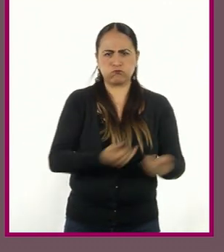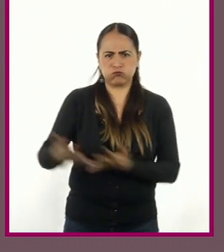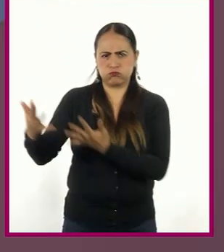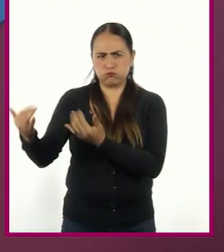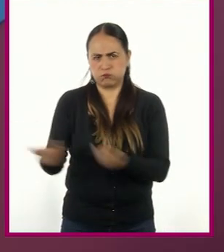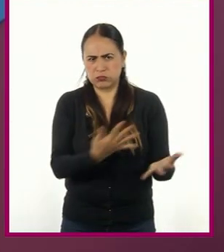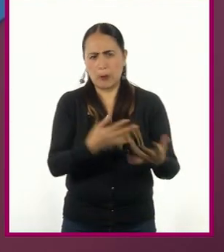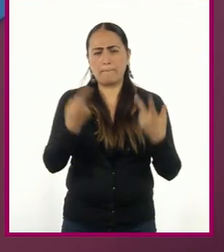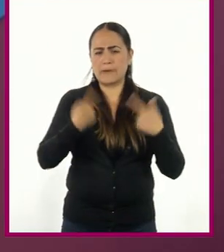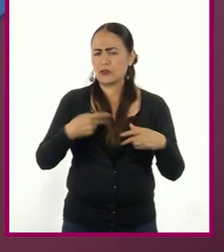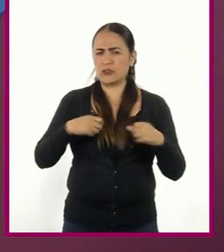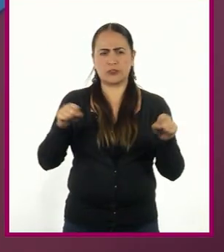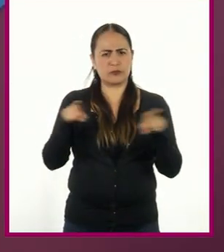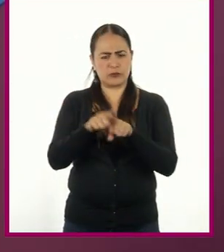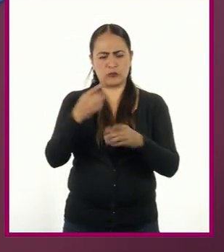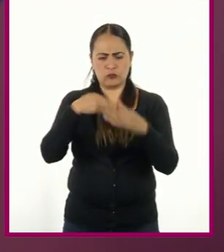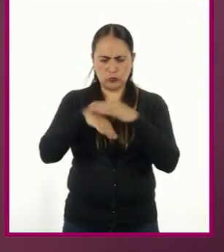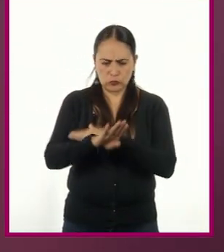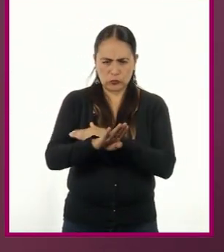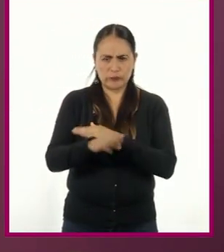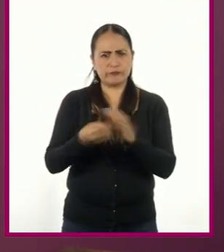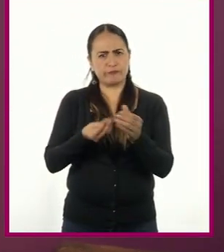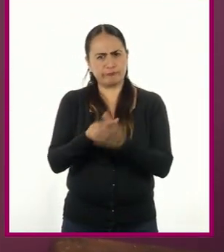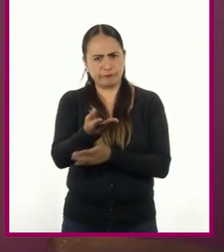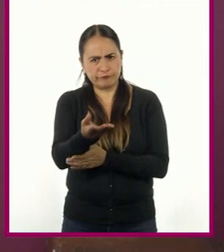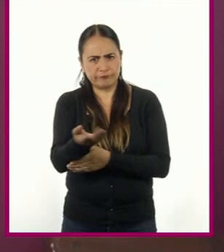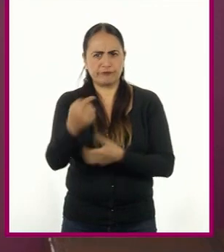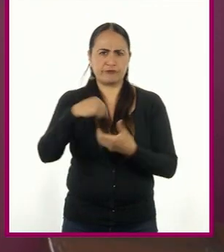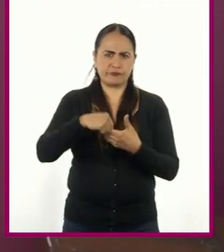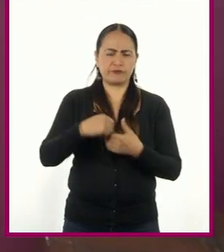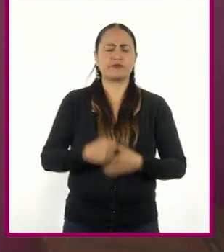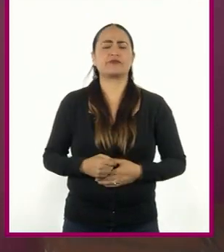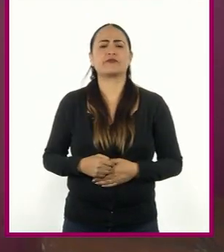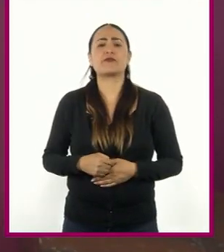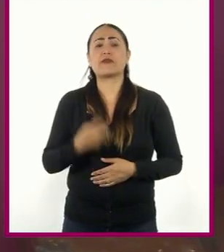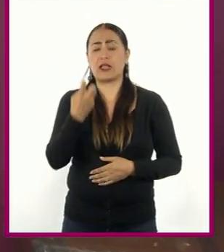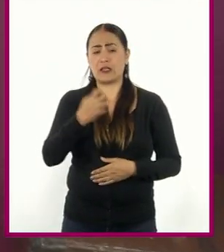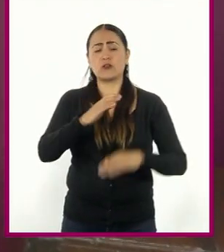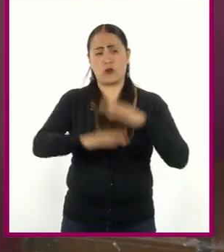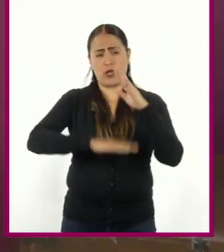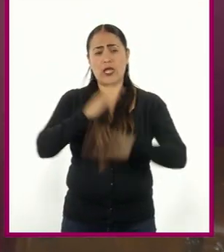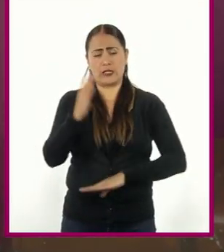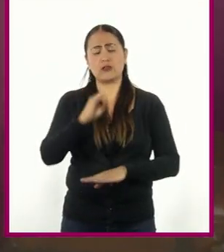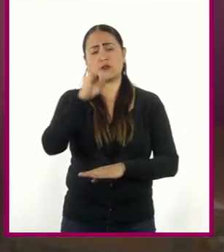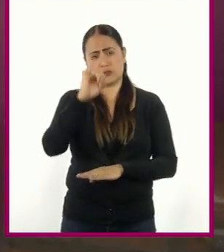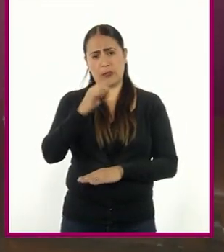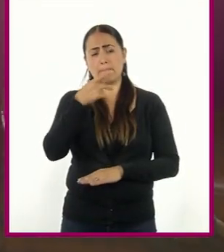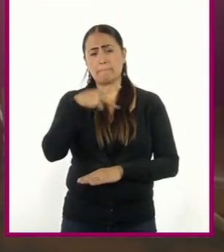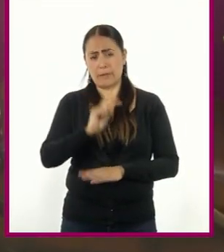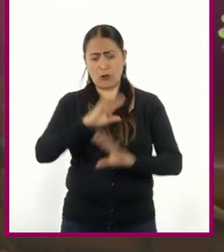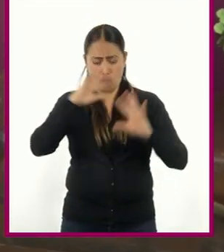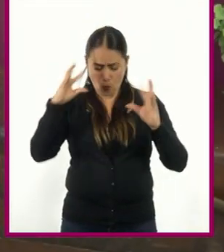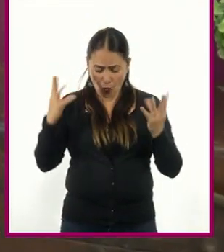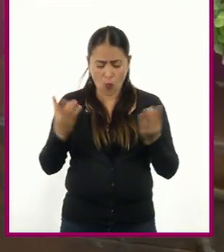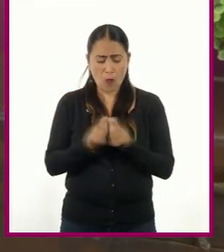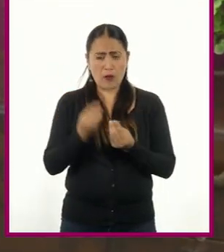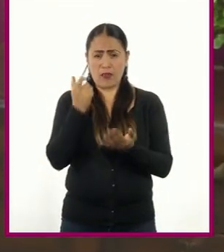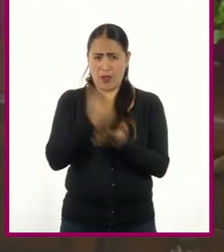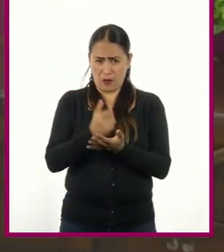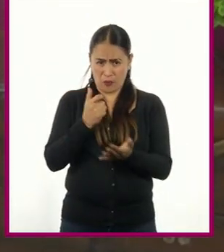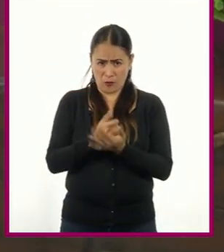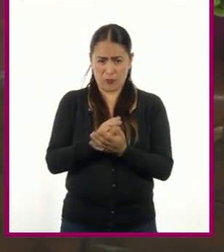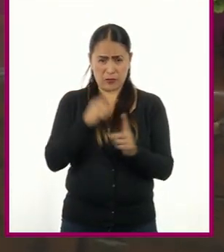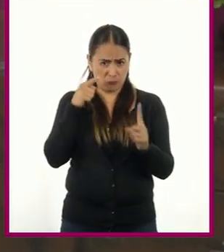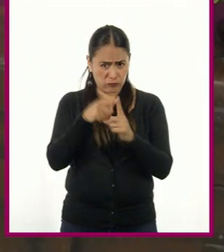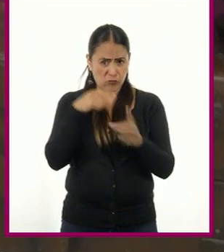personas. Aunque estos esfuerzos han tenido importantes logros, la integración económica no se logra completamente, pues, retomando